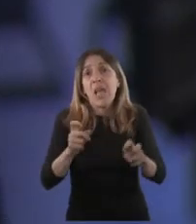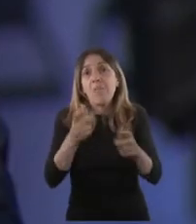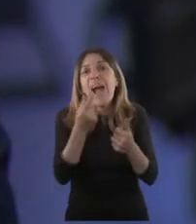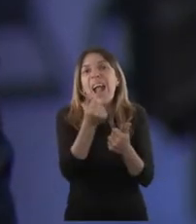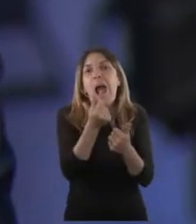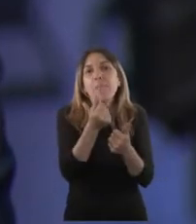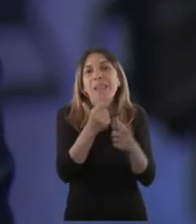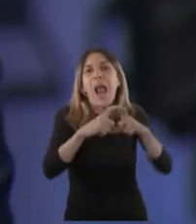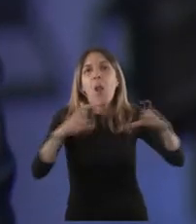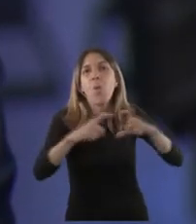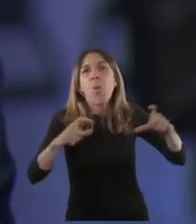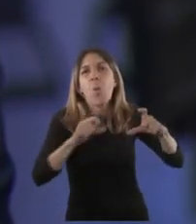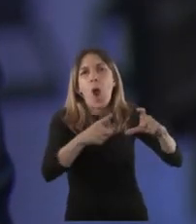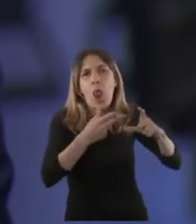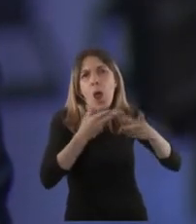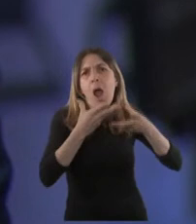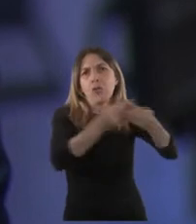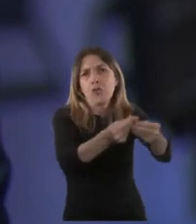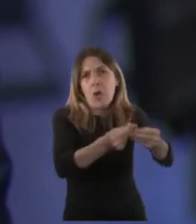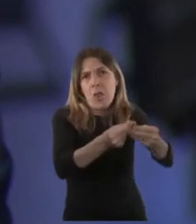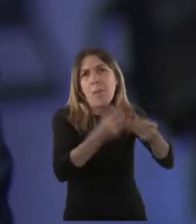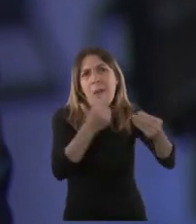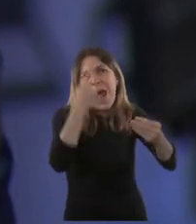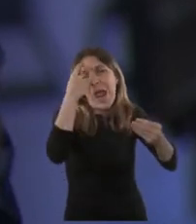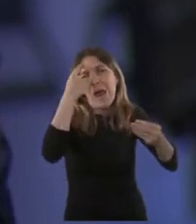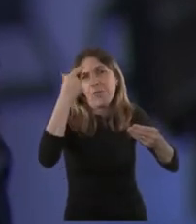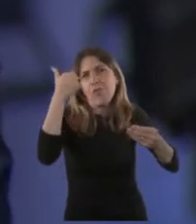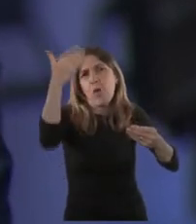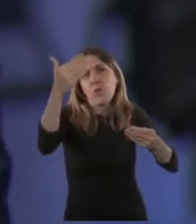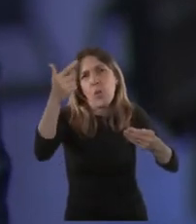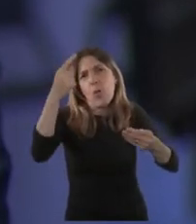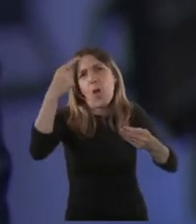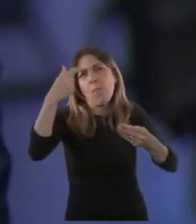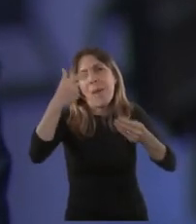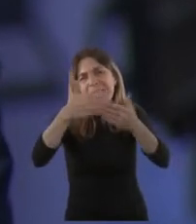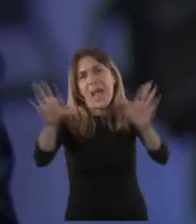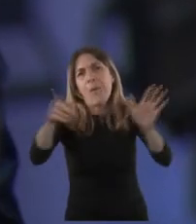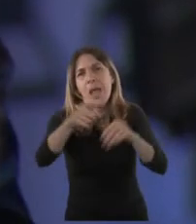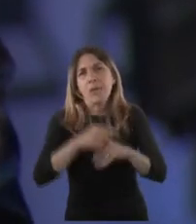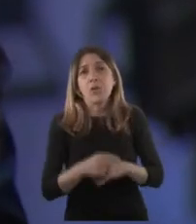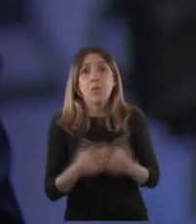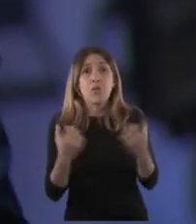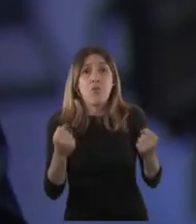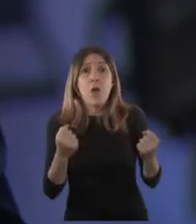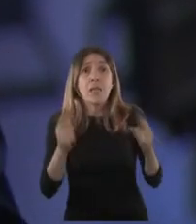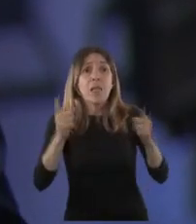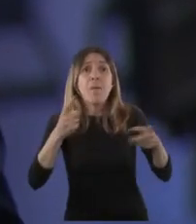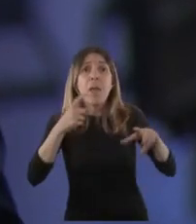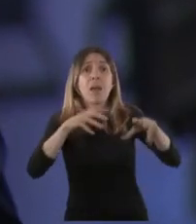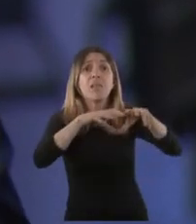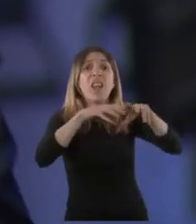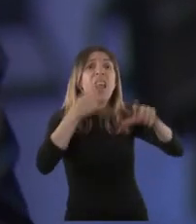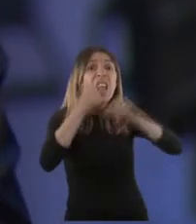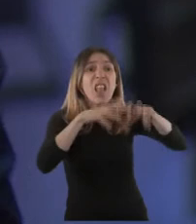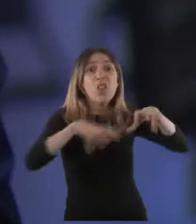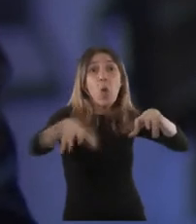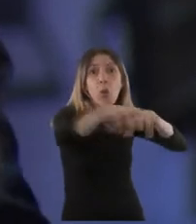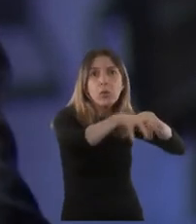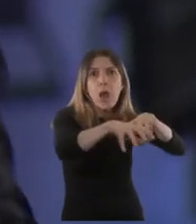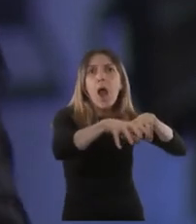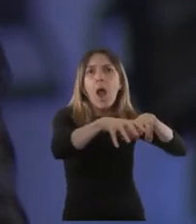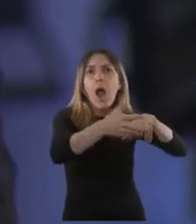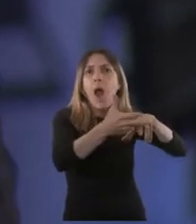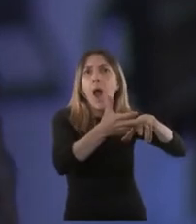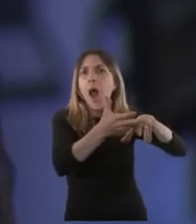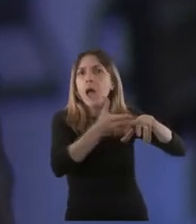capital una consolidación y un horizonte mucho más fuerte. Los parques ayudan a ordenar las ciudades, los